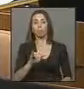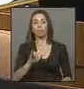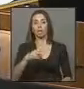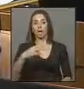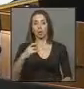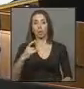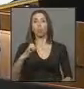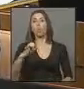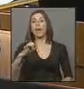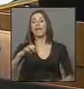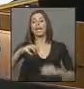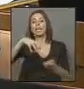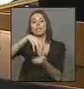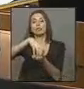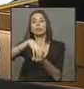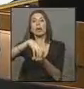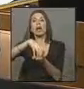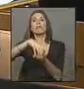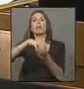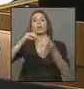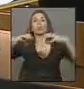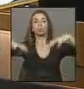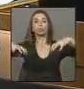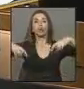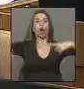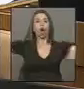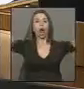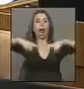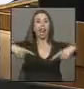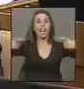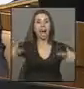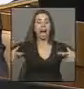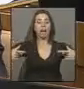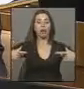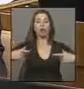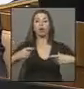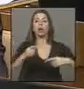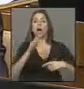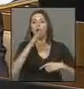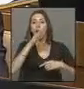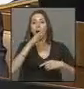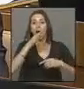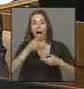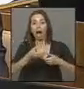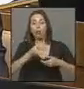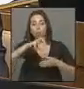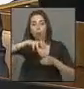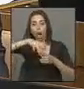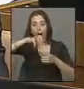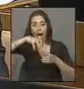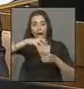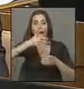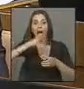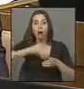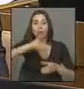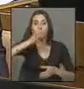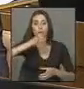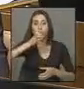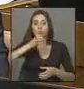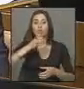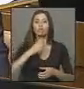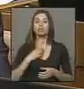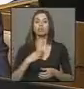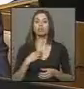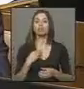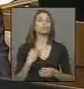en la localidad de Entre Lagos, toda vez que todos sabemos que tenemos un sistema de abastecimiento de agua potable que, si bien, no está